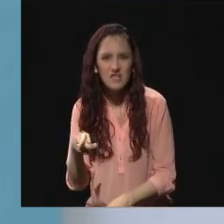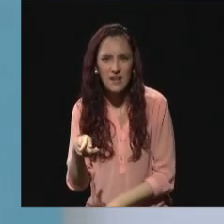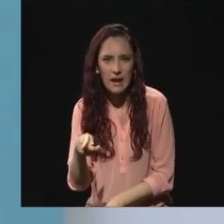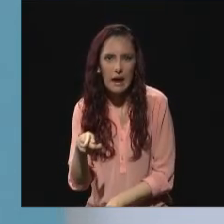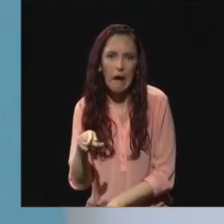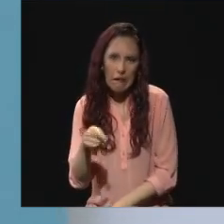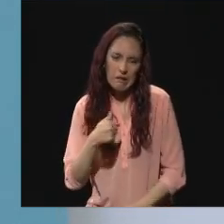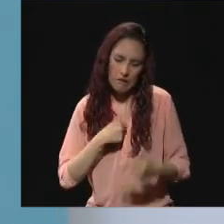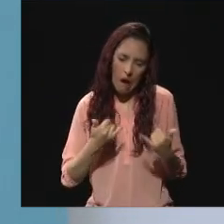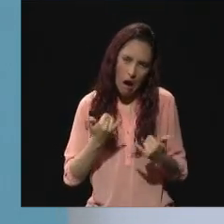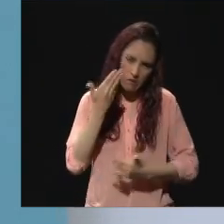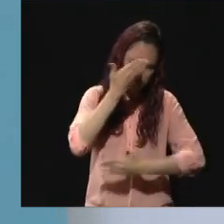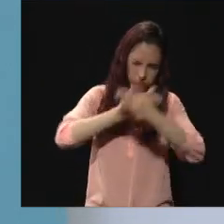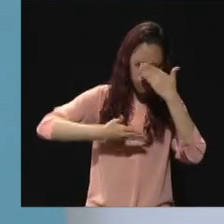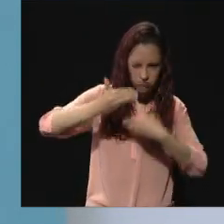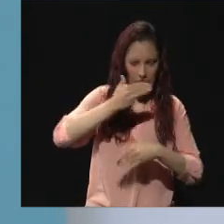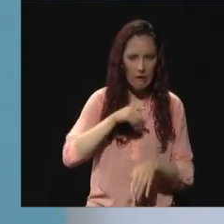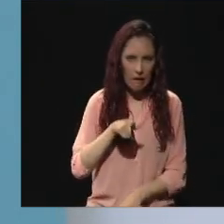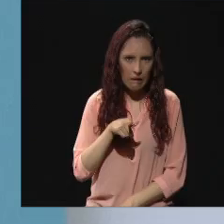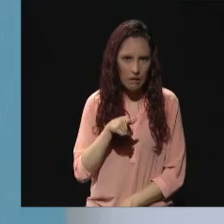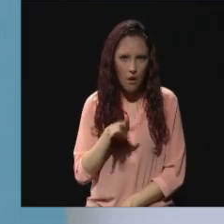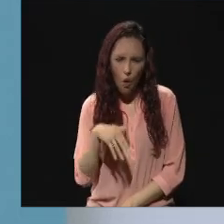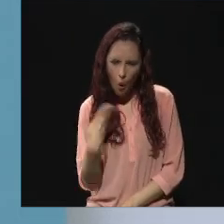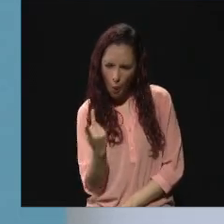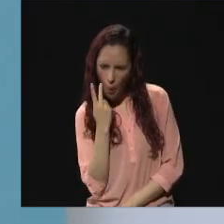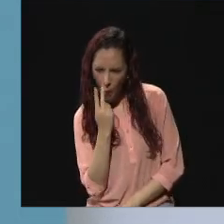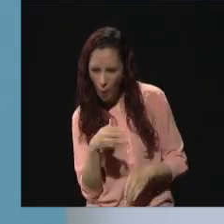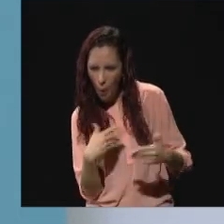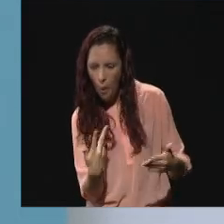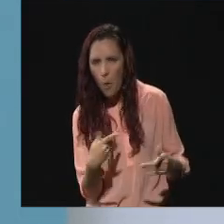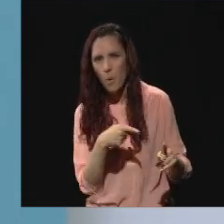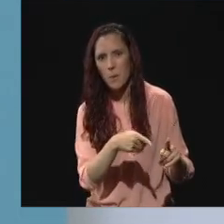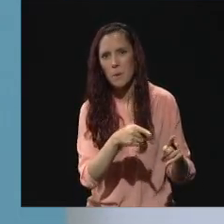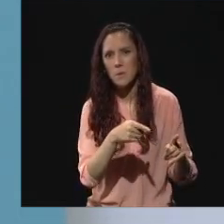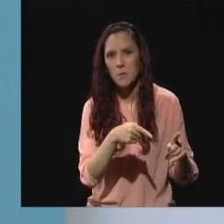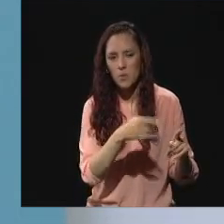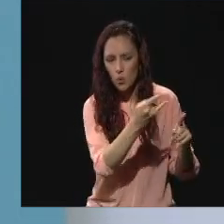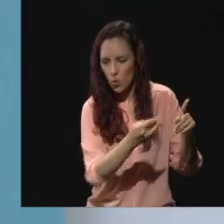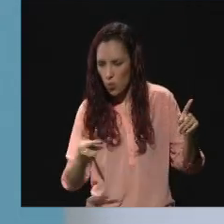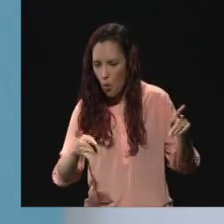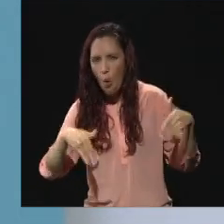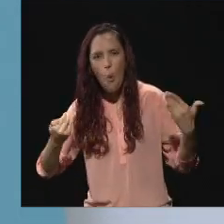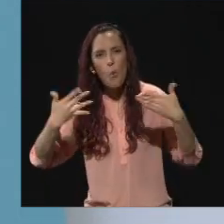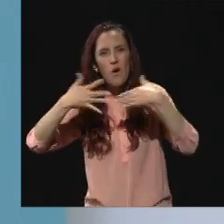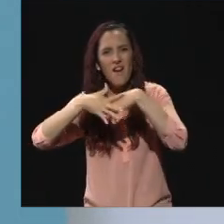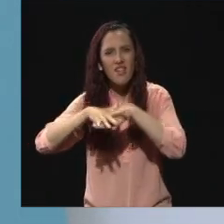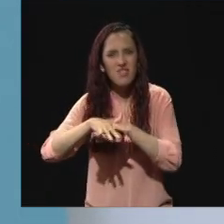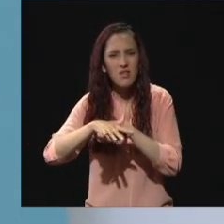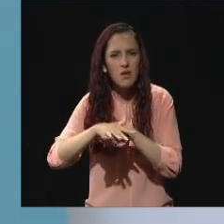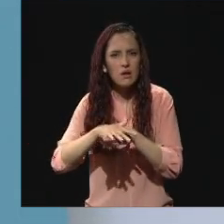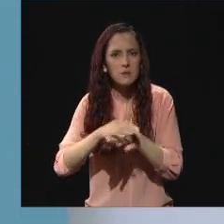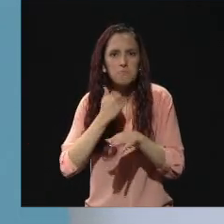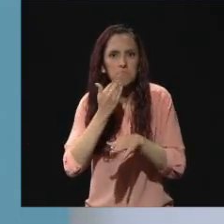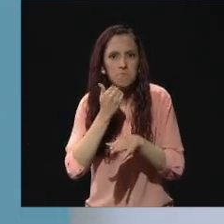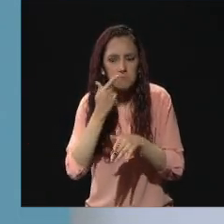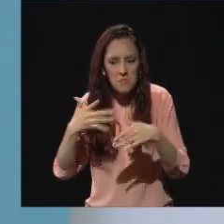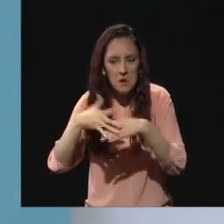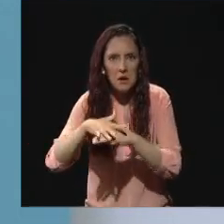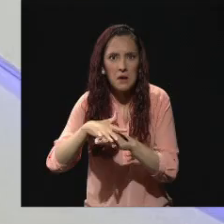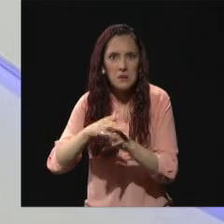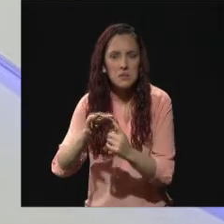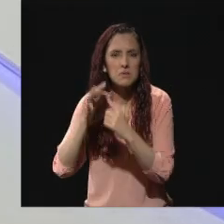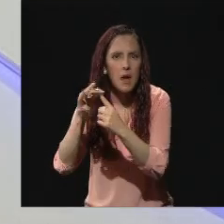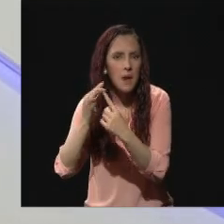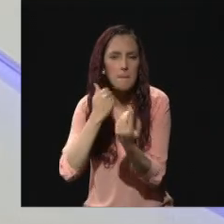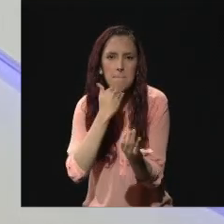tener claro por ejemplo cómo identificar ese medidor sin identificarle y cómo se conecta a la red si requiere una red especial si requiere una